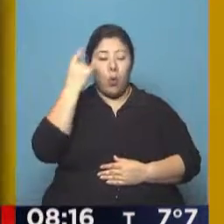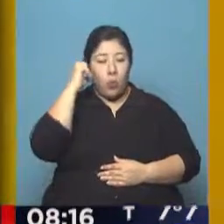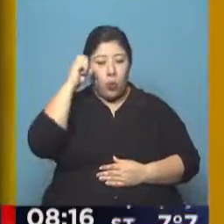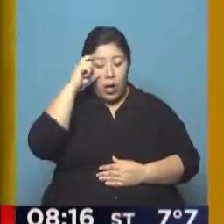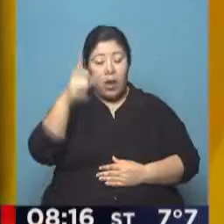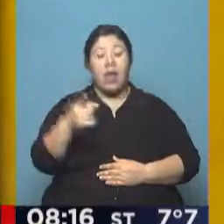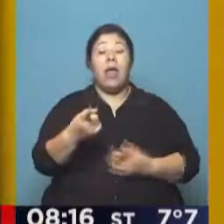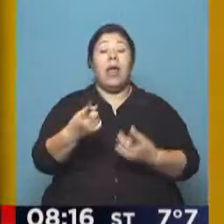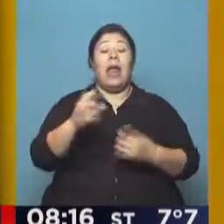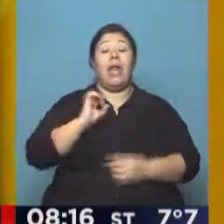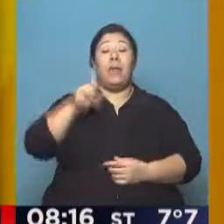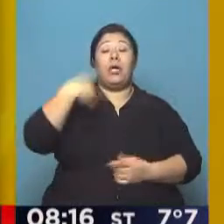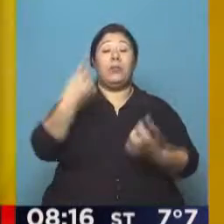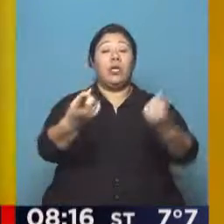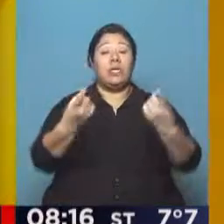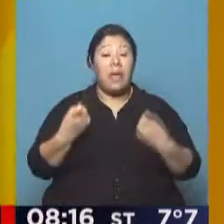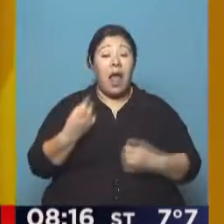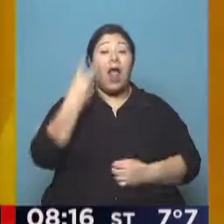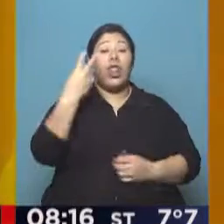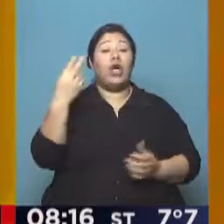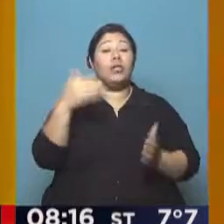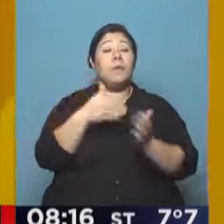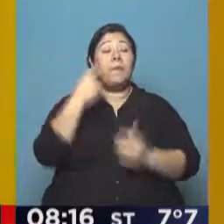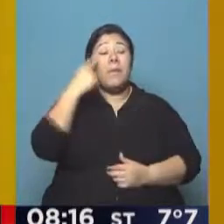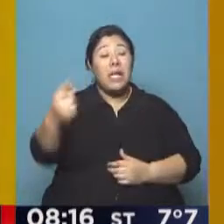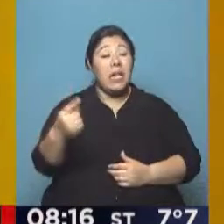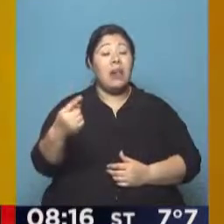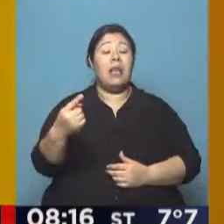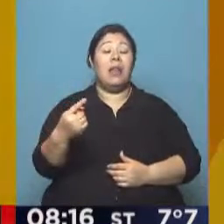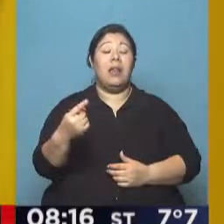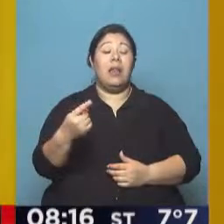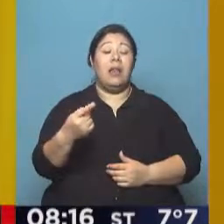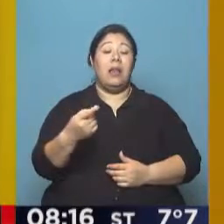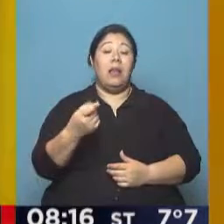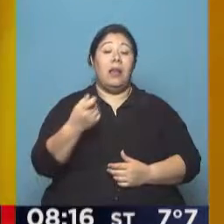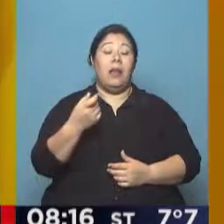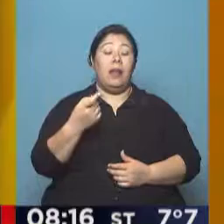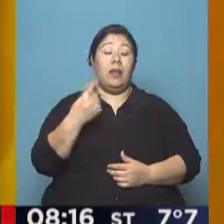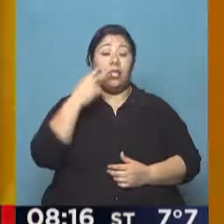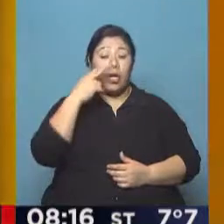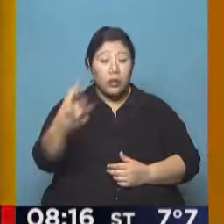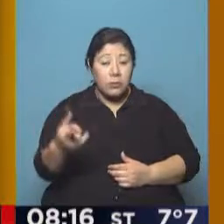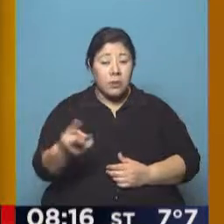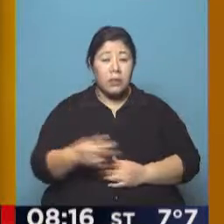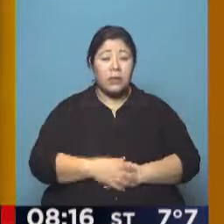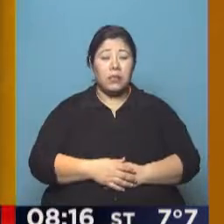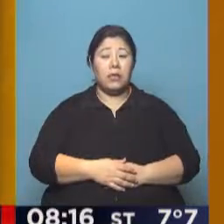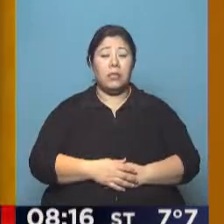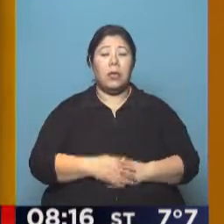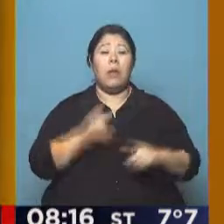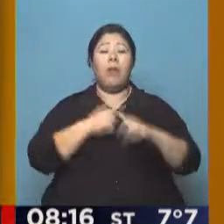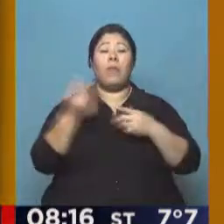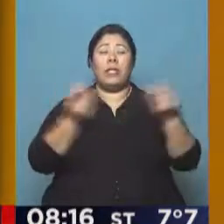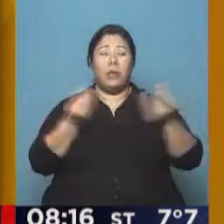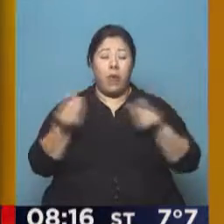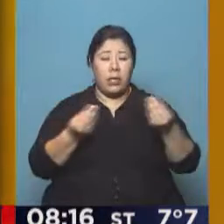de presupuesto. El rector está pidiendo más apoyo financiero, por supuesto, ante la situación preocupante. Y hablamos, por